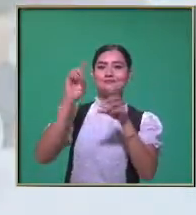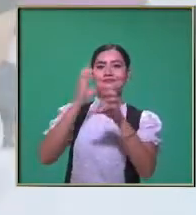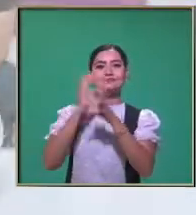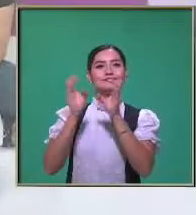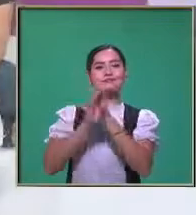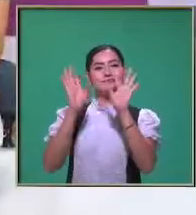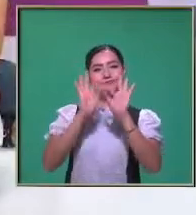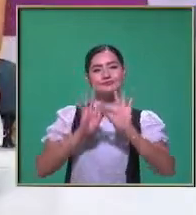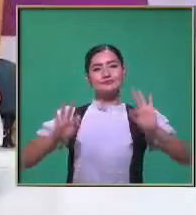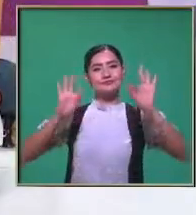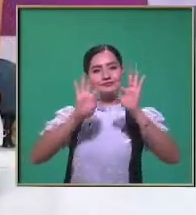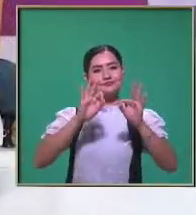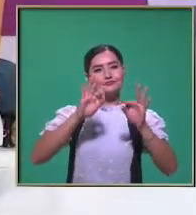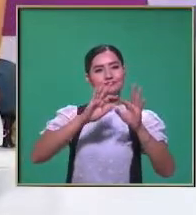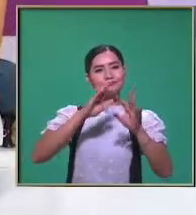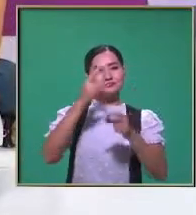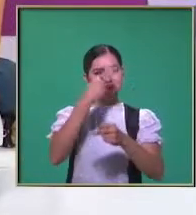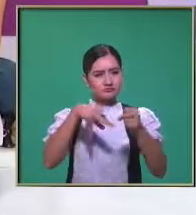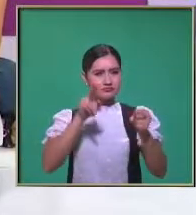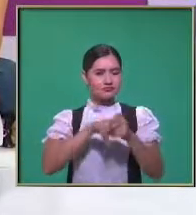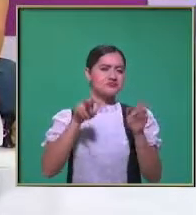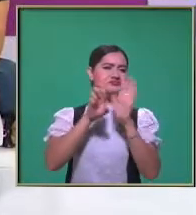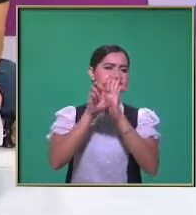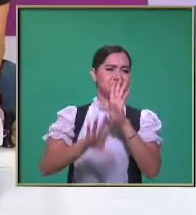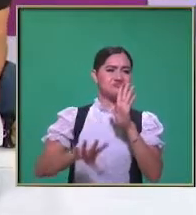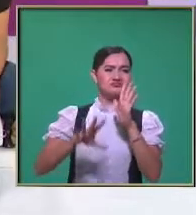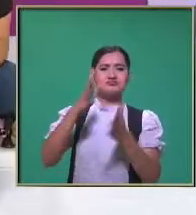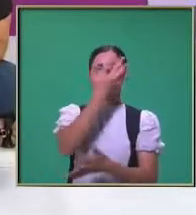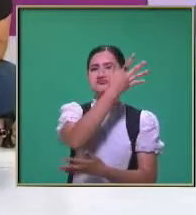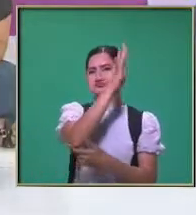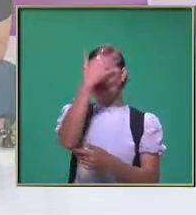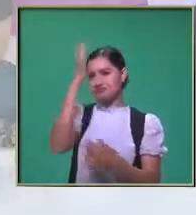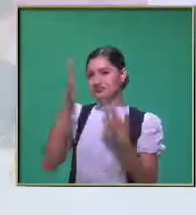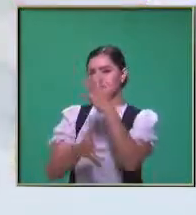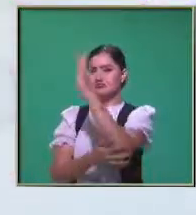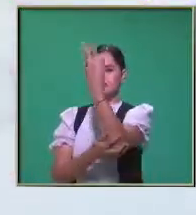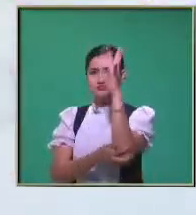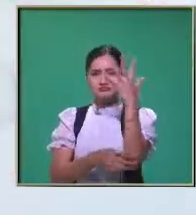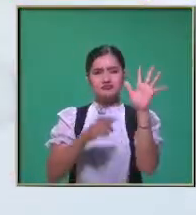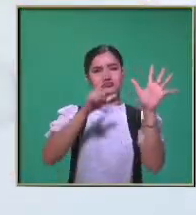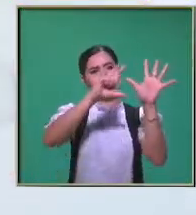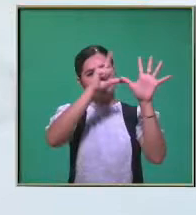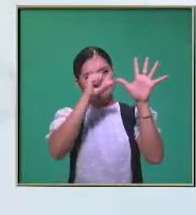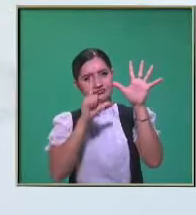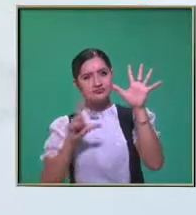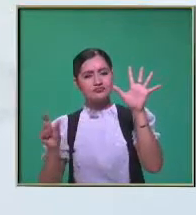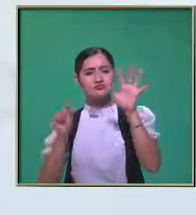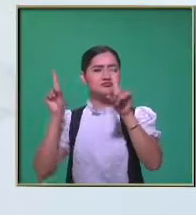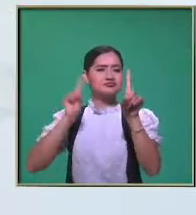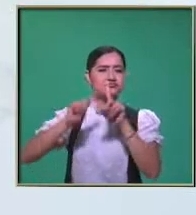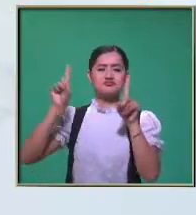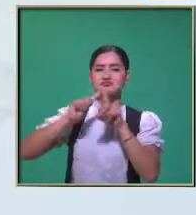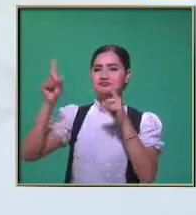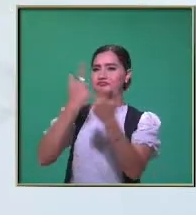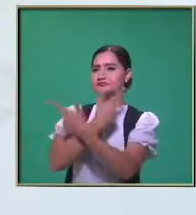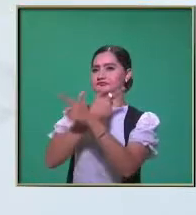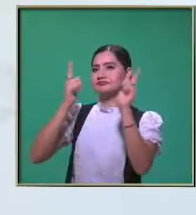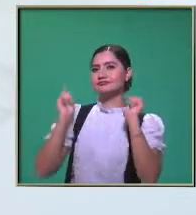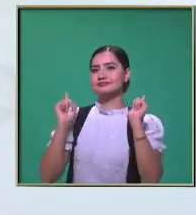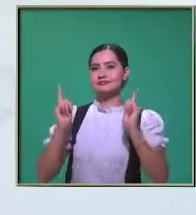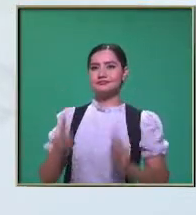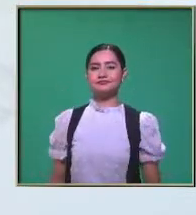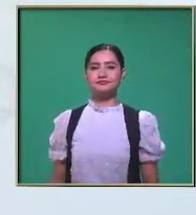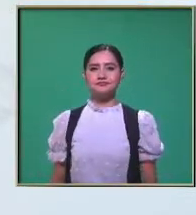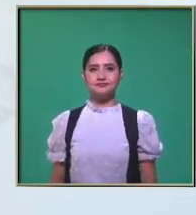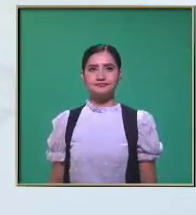son de la naturaleza, las flores, las ramitas, los palitos. Sí, mira, yo ahí plasmé lo que quería. Fue